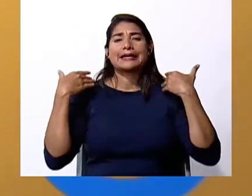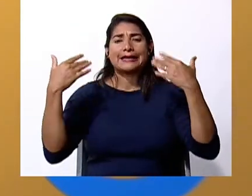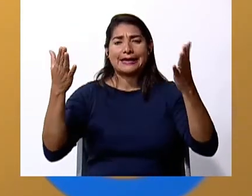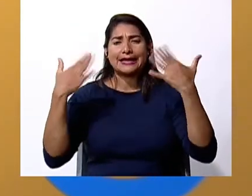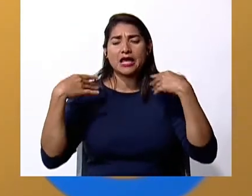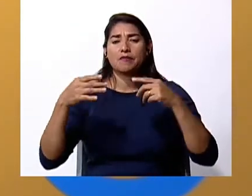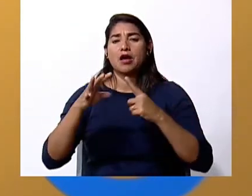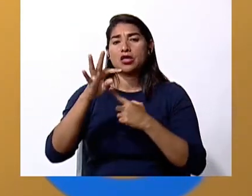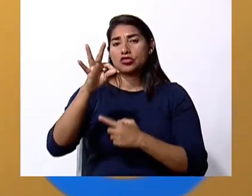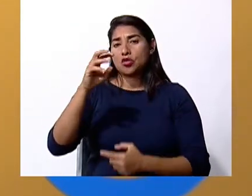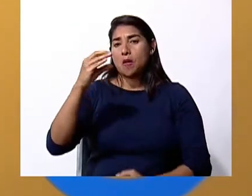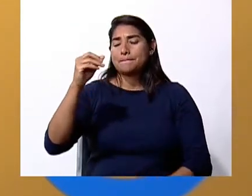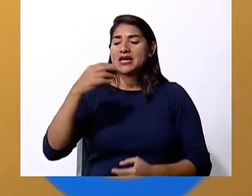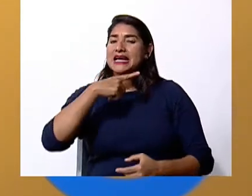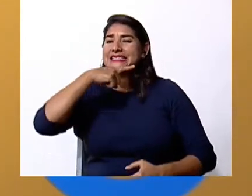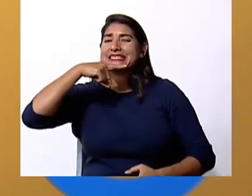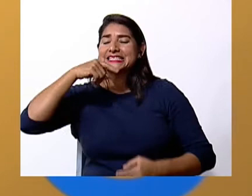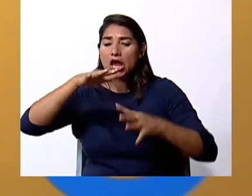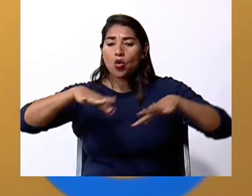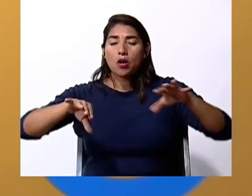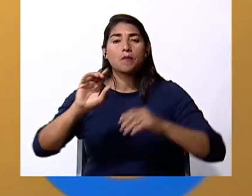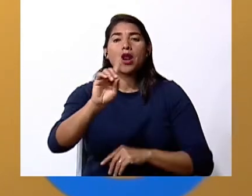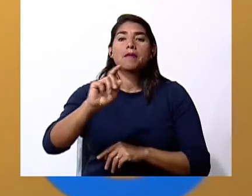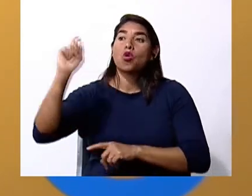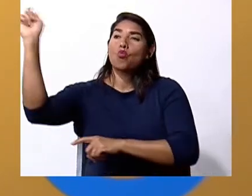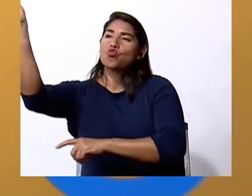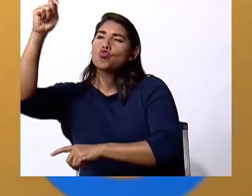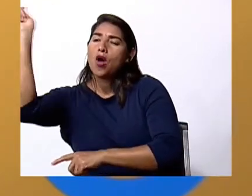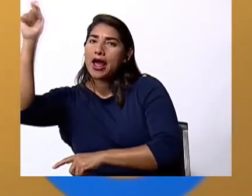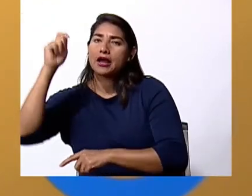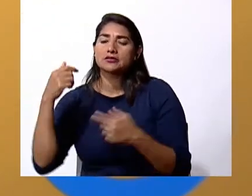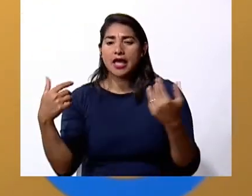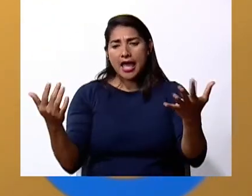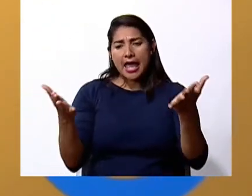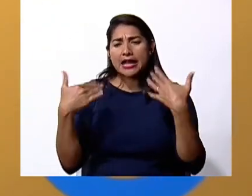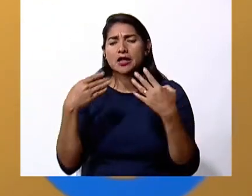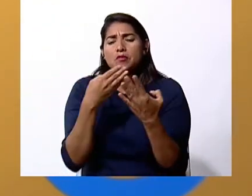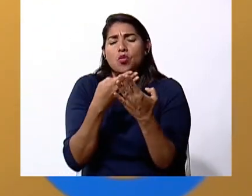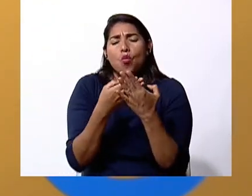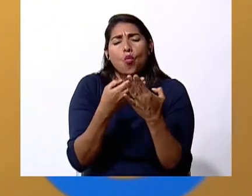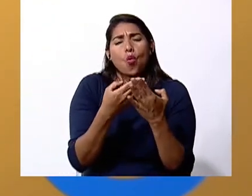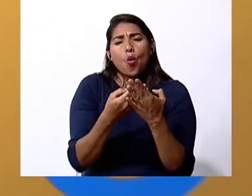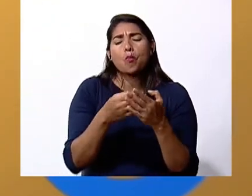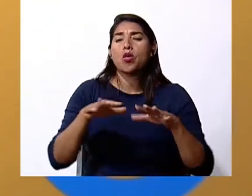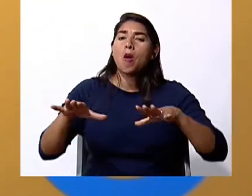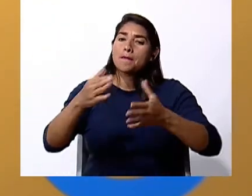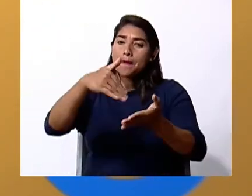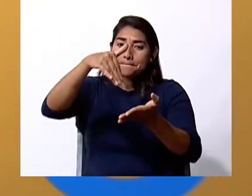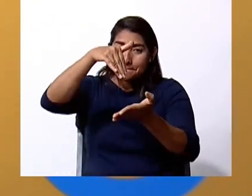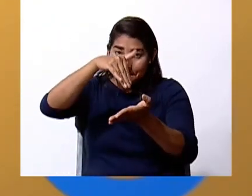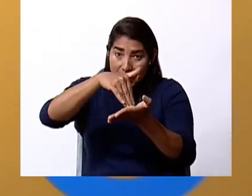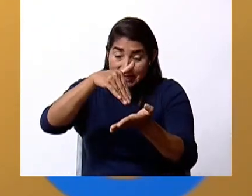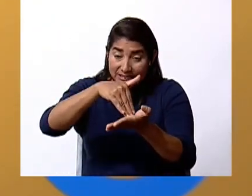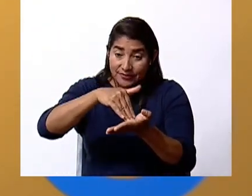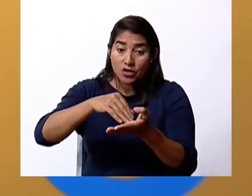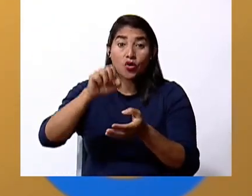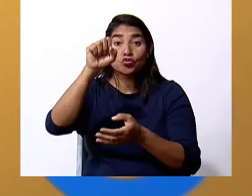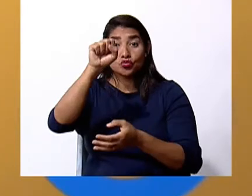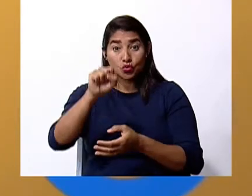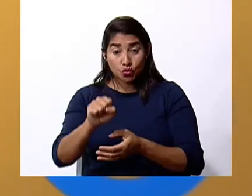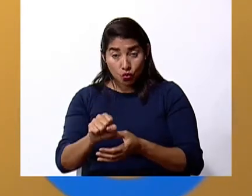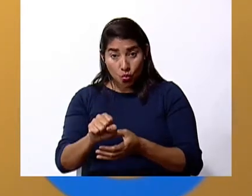tropical seco que está en la región chorotega el clima húmedo que está en el Pacífico Central y Pacífico Sur